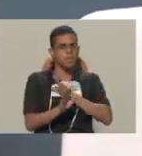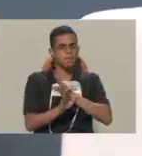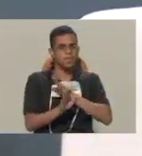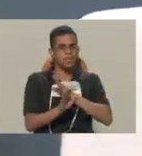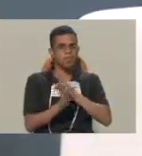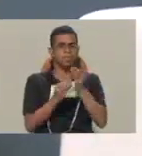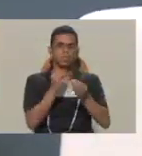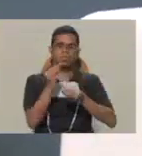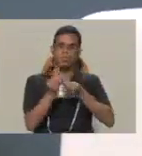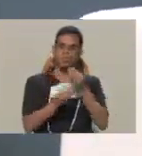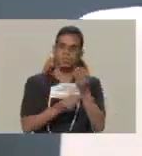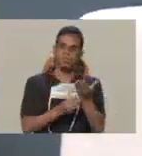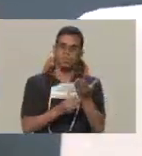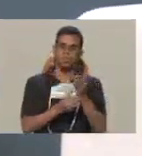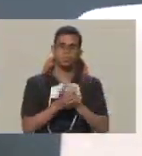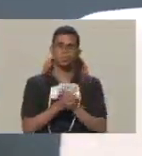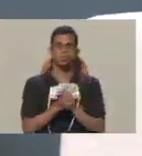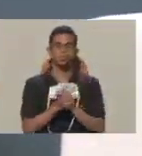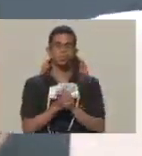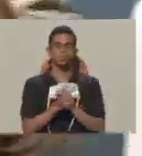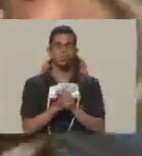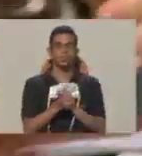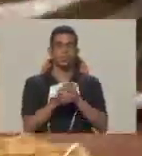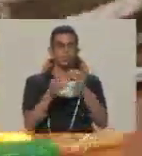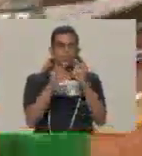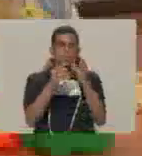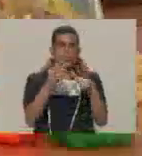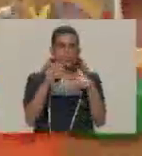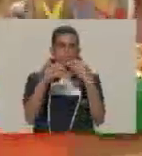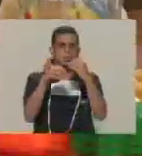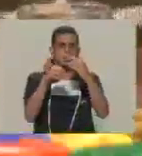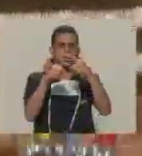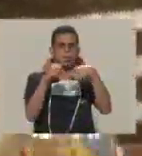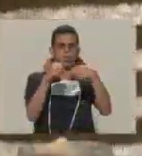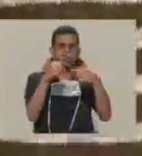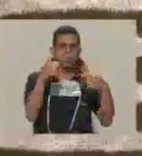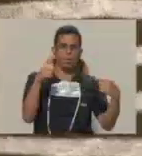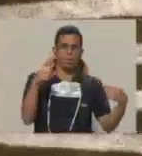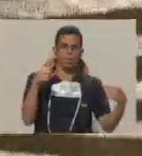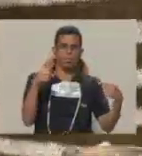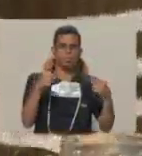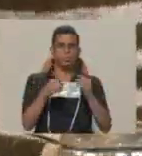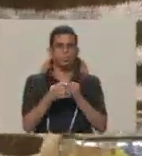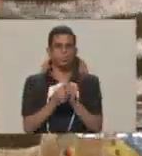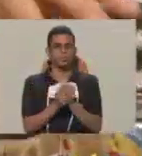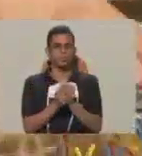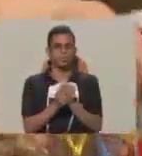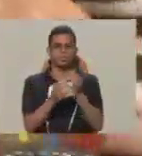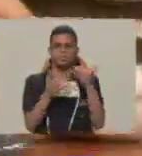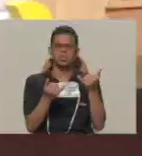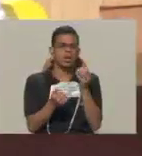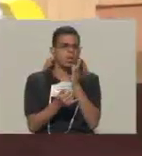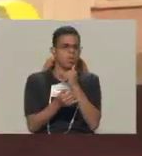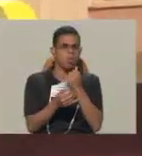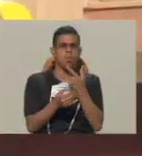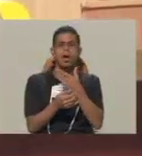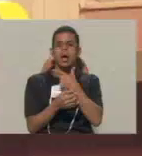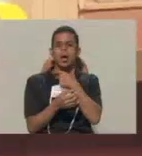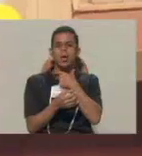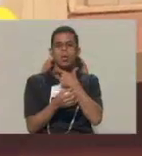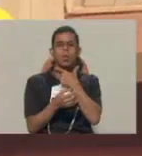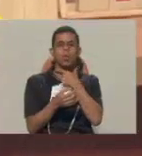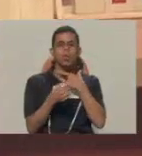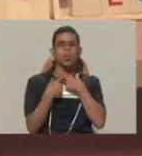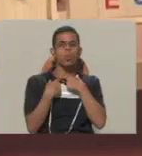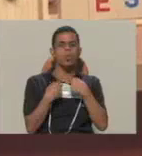que el niño haga este proceso. Si no tenemos un alambre, pues tenemos en la casa pabilo o estambre o cualquier otra. Si no tenemos collares que